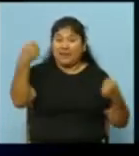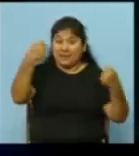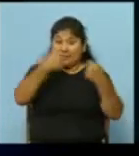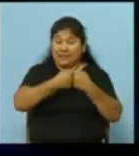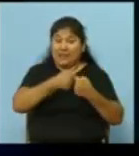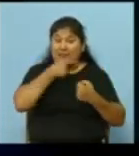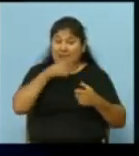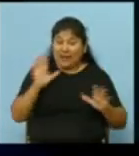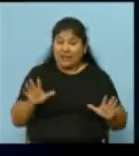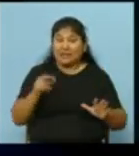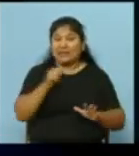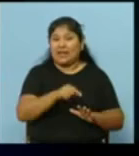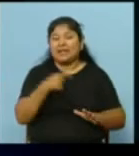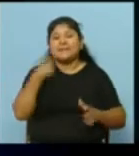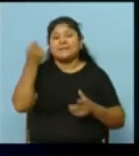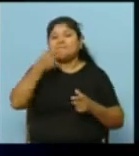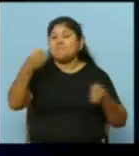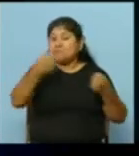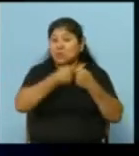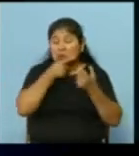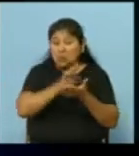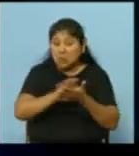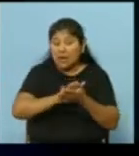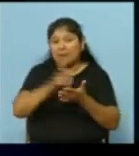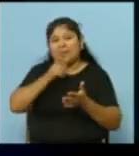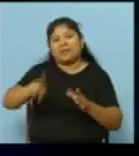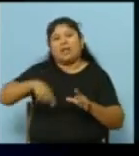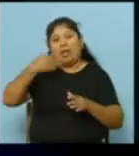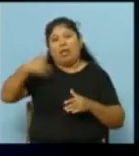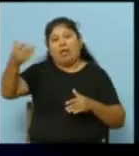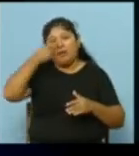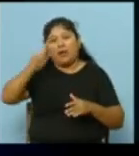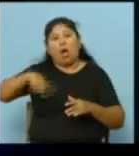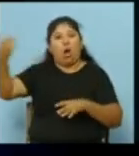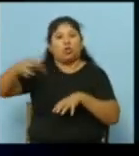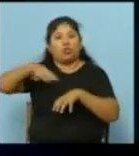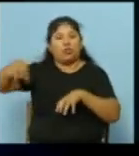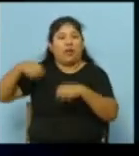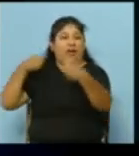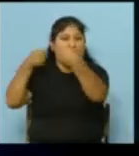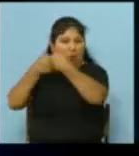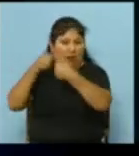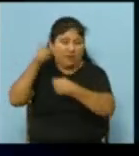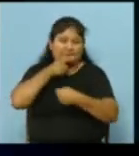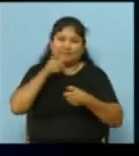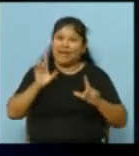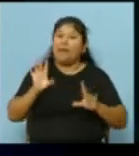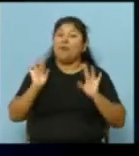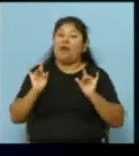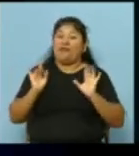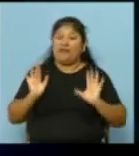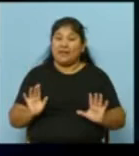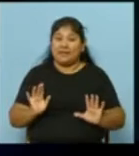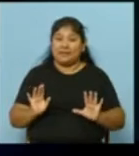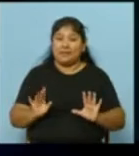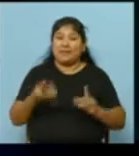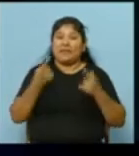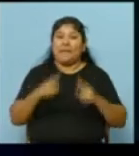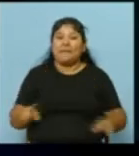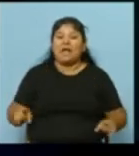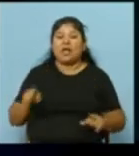un gobierno propio sería raro que negoció con otros sectores pero si así lo hiciera es muy difícil que no sea cambio de